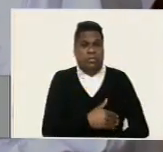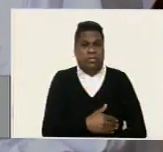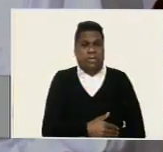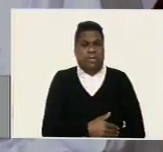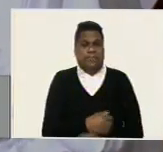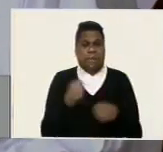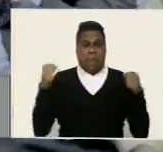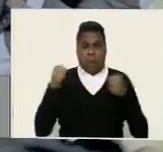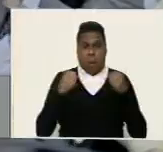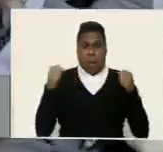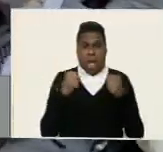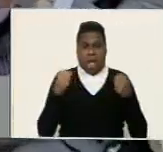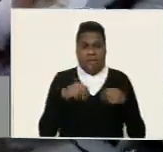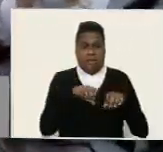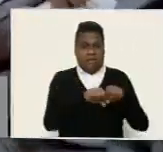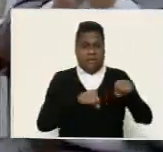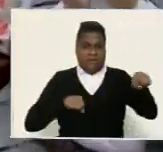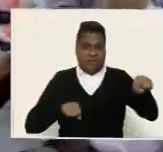Cristóbal.